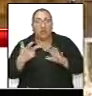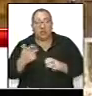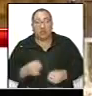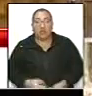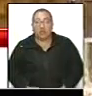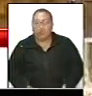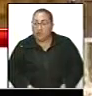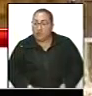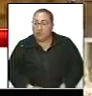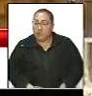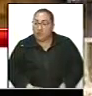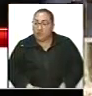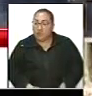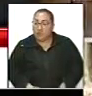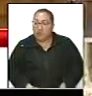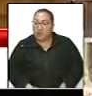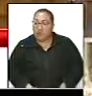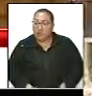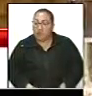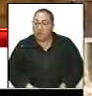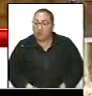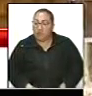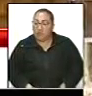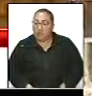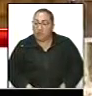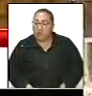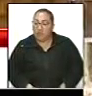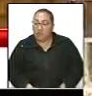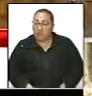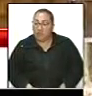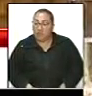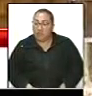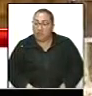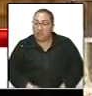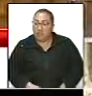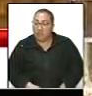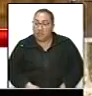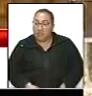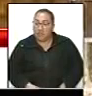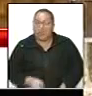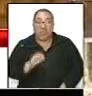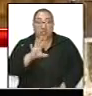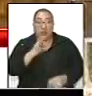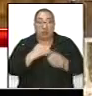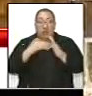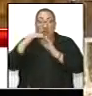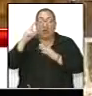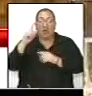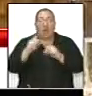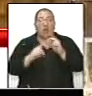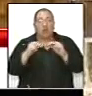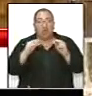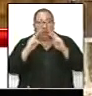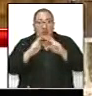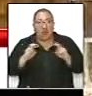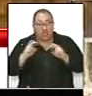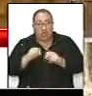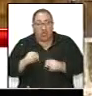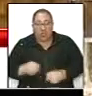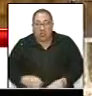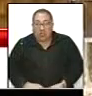2013, las cinco primeras filas son universidades con algún nivel de investigación, ¿no? Veíamos